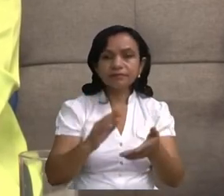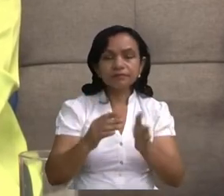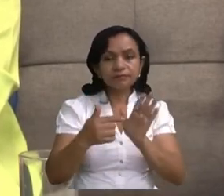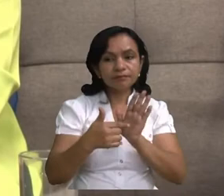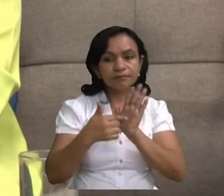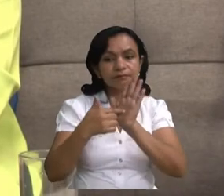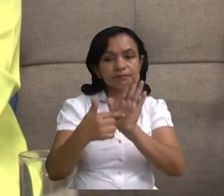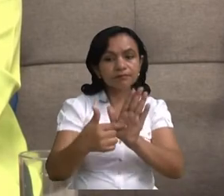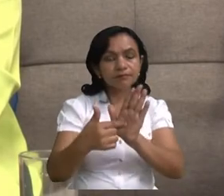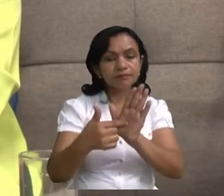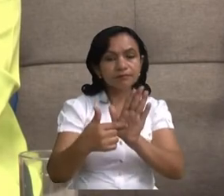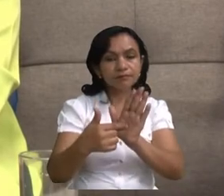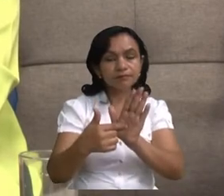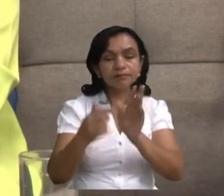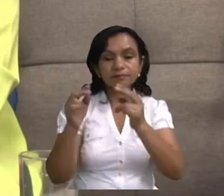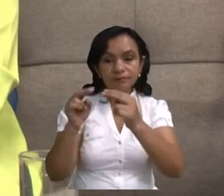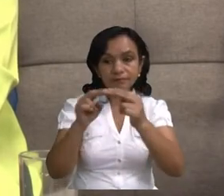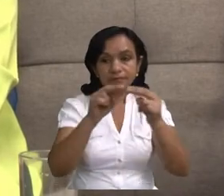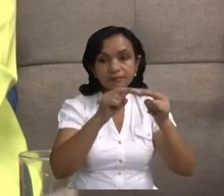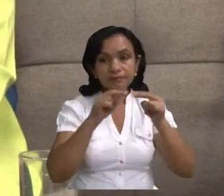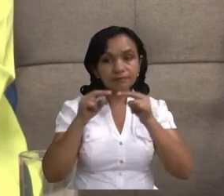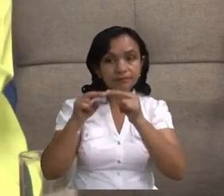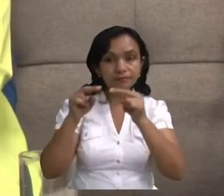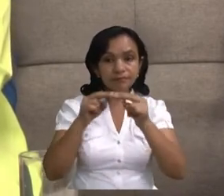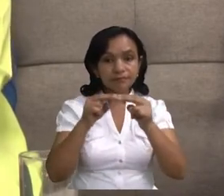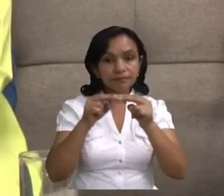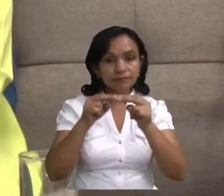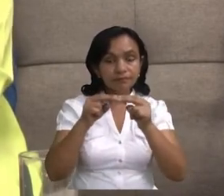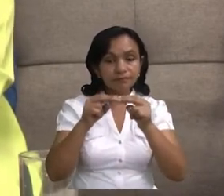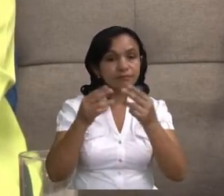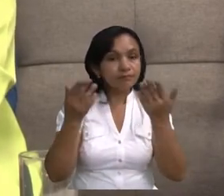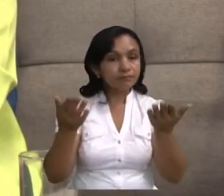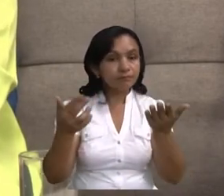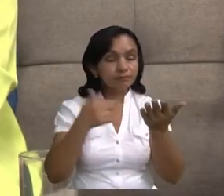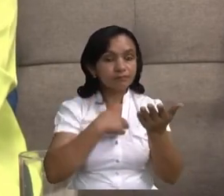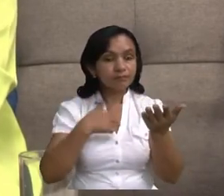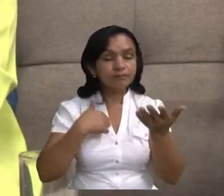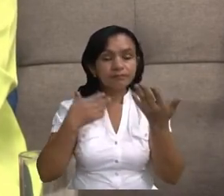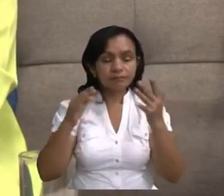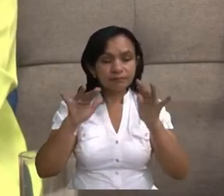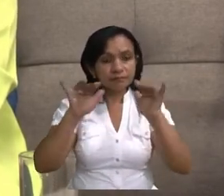ejemplo de un vínculo. Y eso también ha sido visto